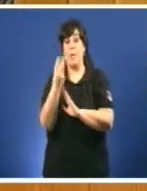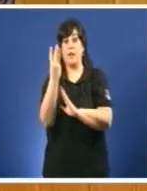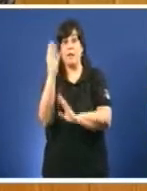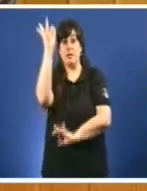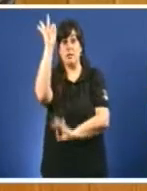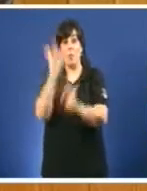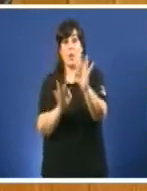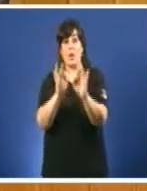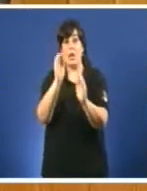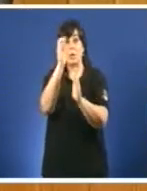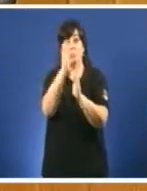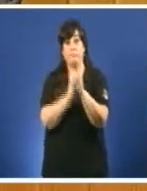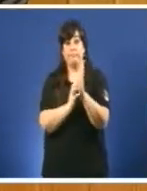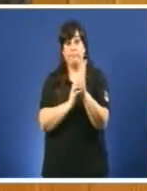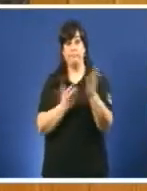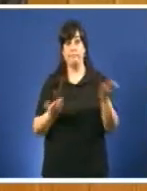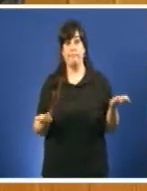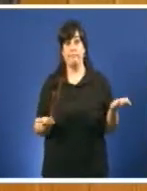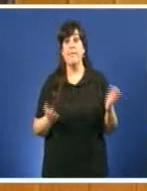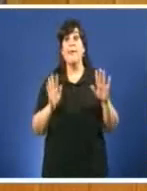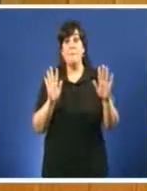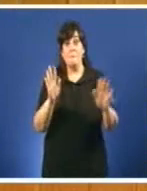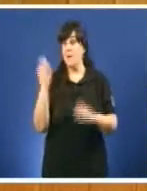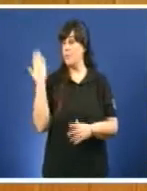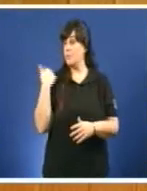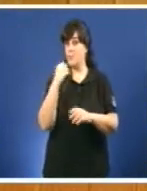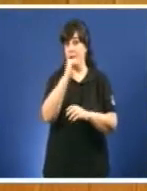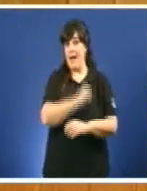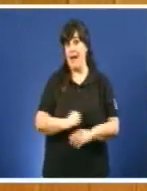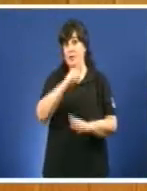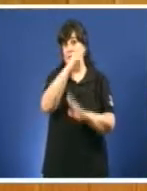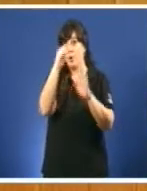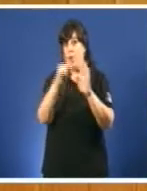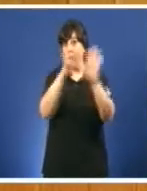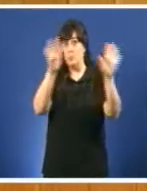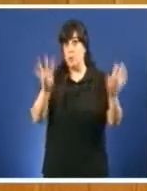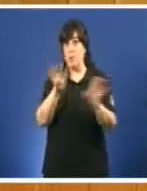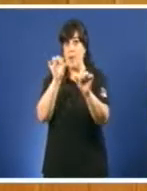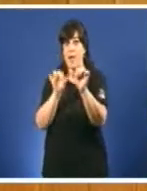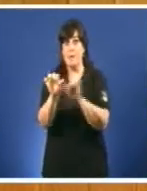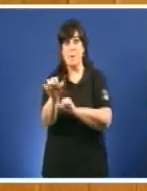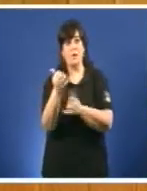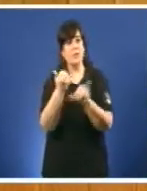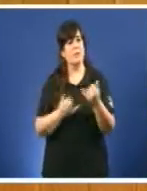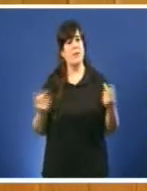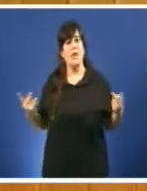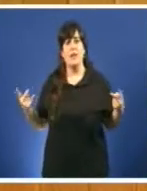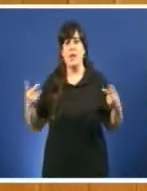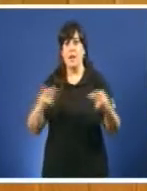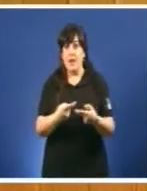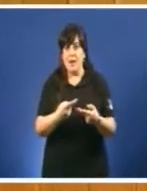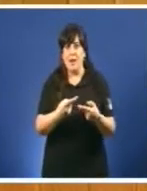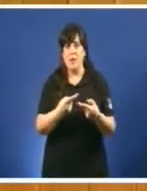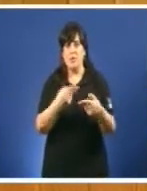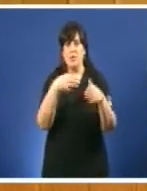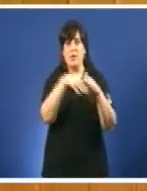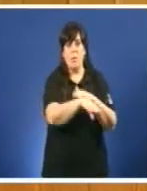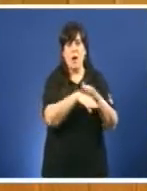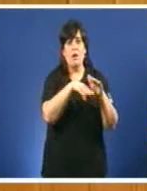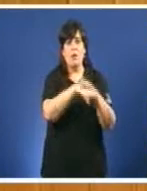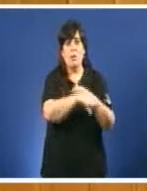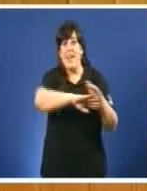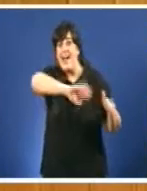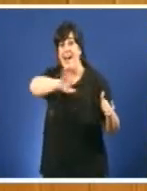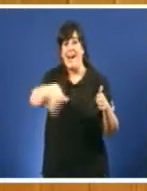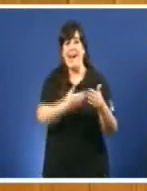que dende 2009, señora conselleira, o recorte acumulado prácticamente chega xa ao 50%,